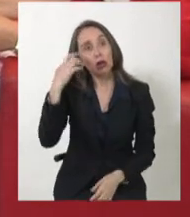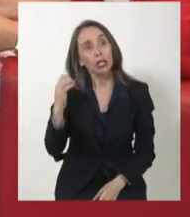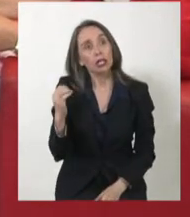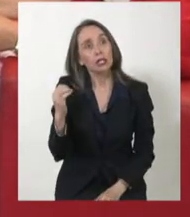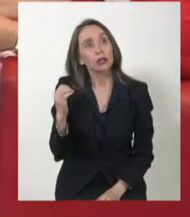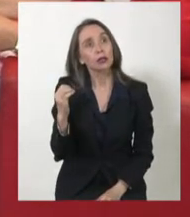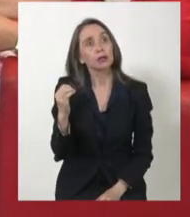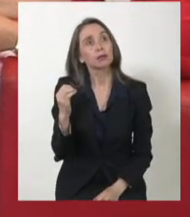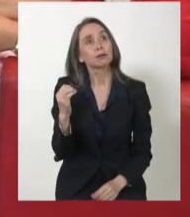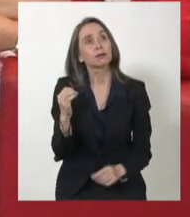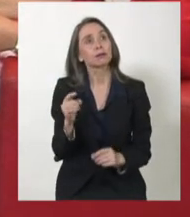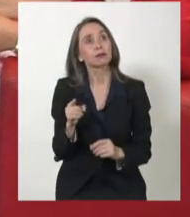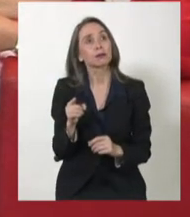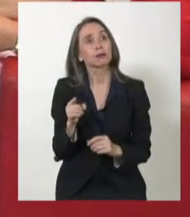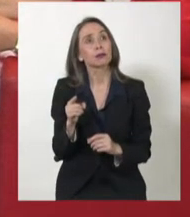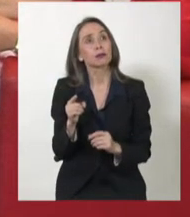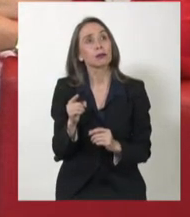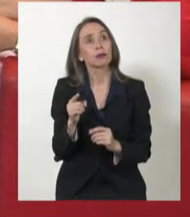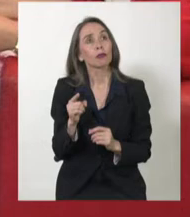Es preciso y